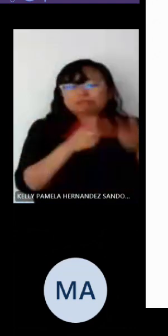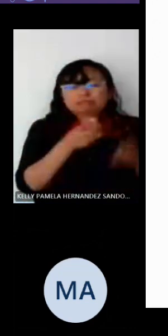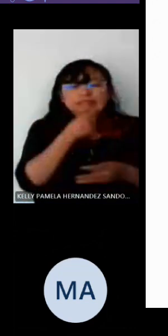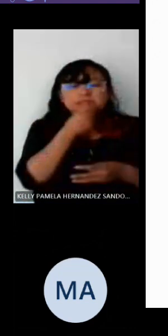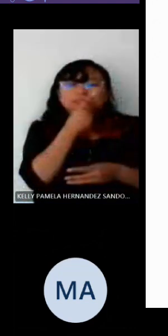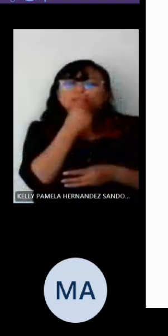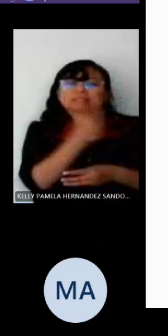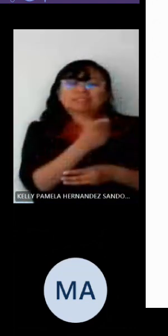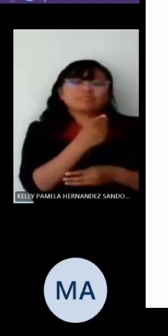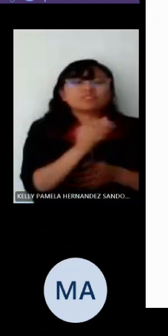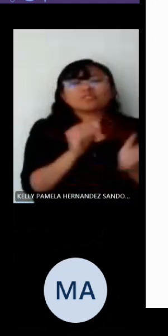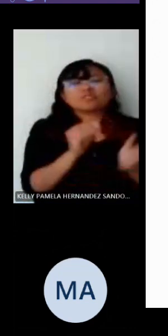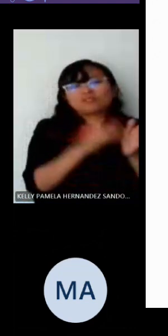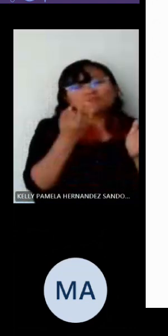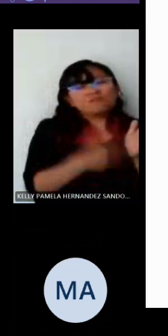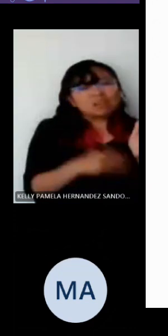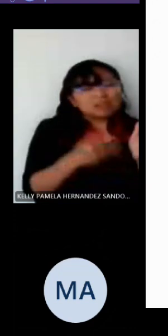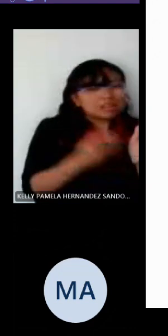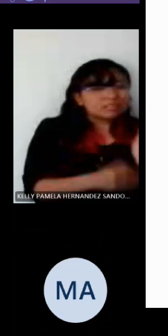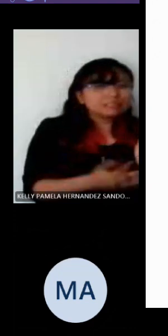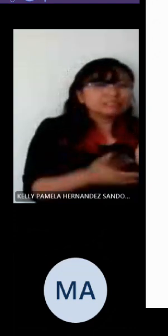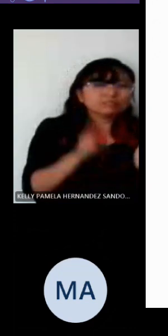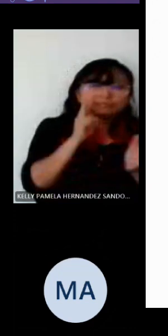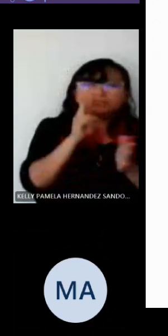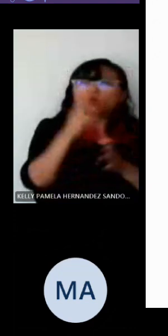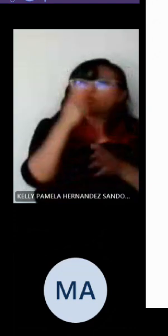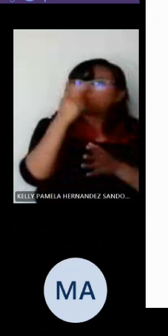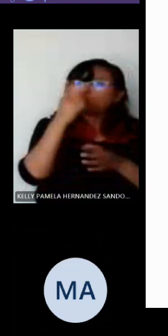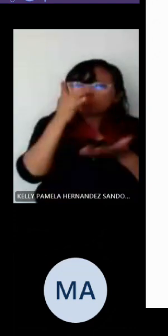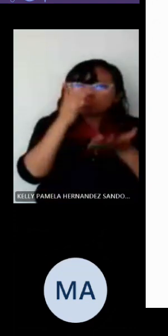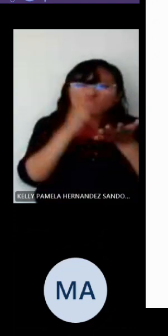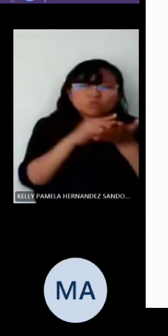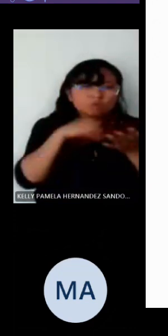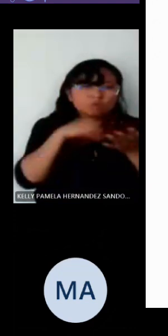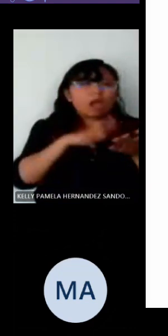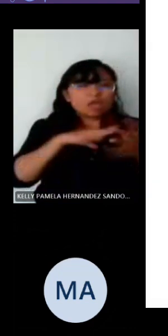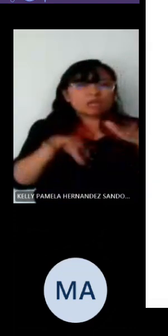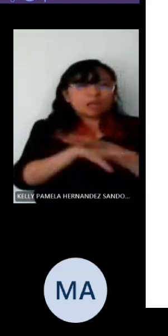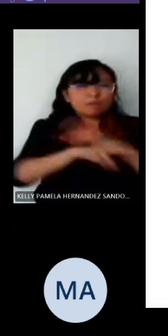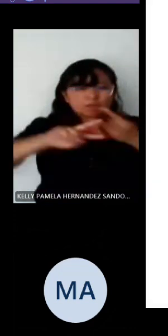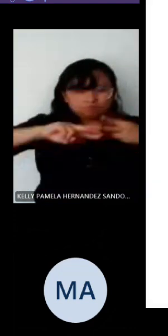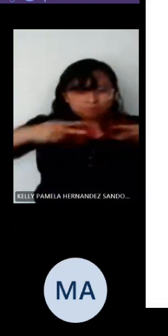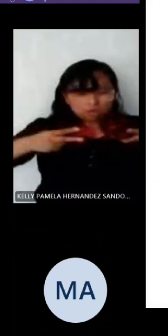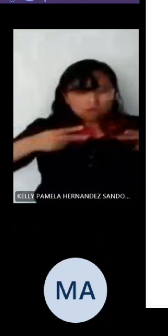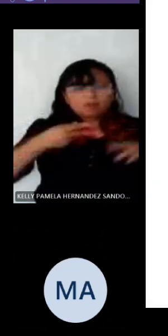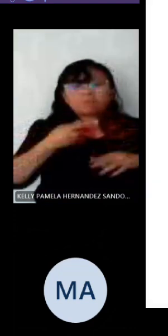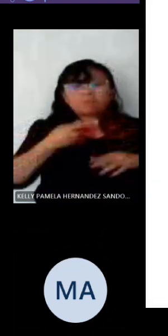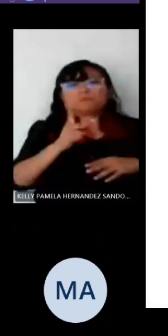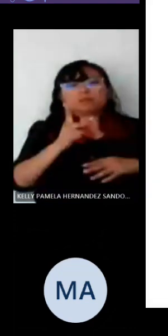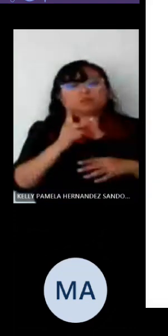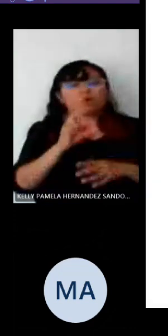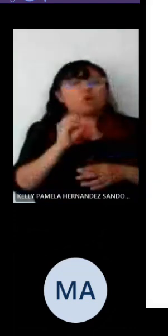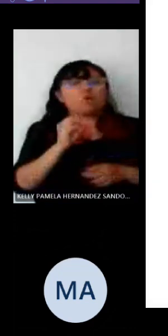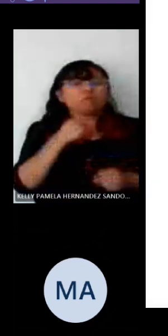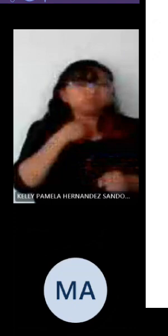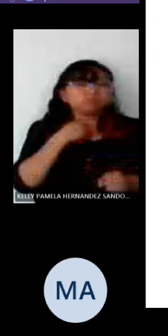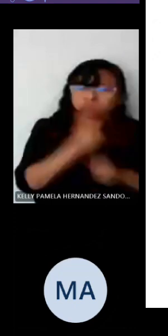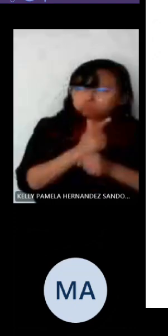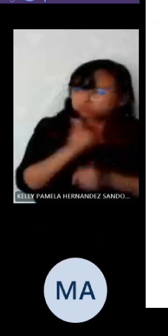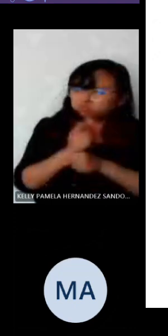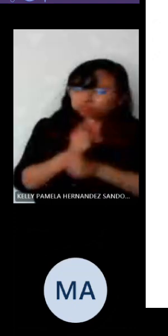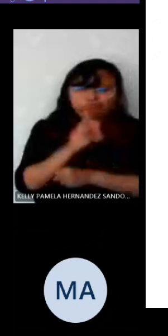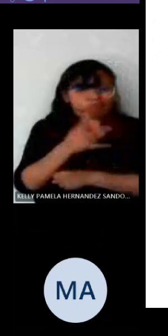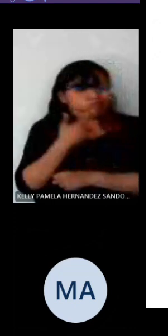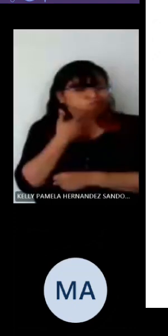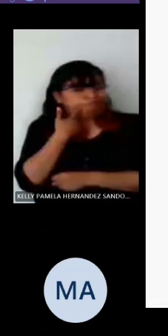decir, que podamos haber identificado una sola mutación o identificado, por ejemplo, mutaciones que no han